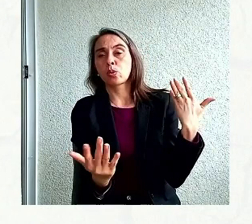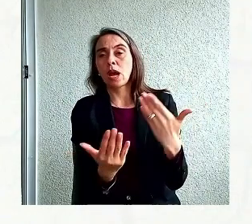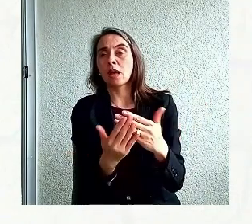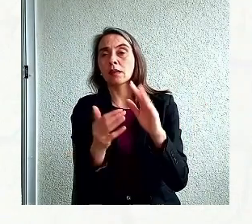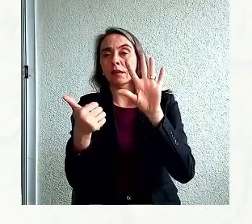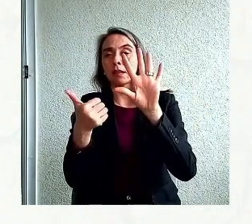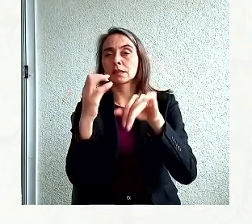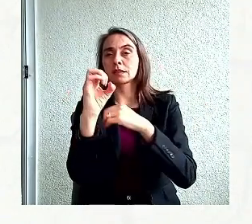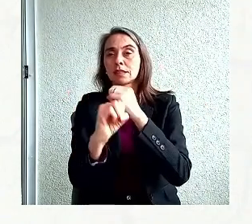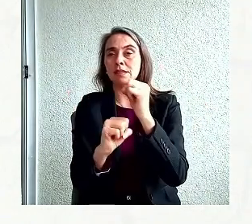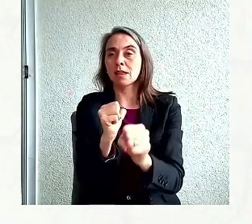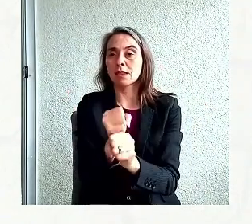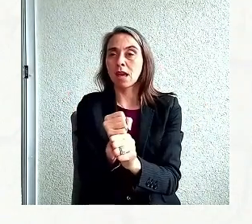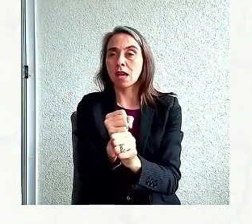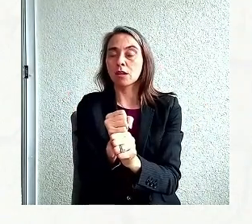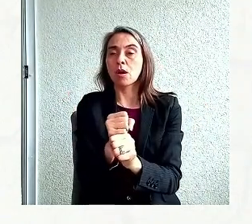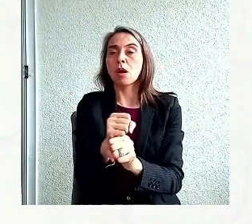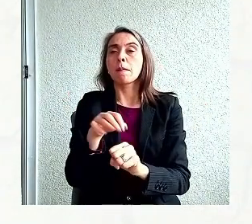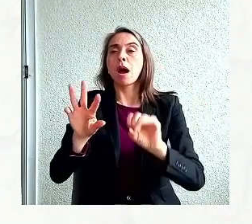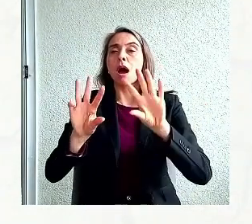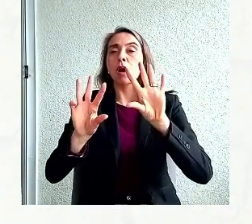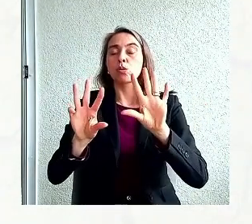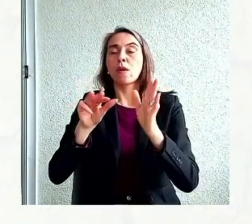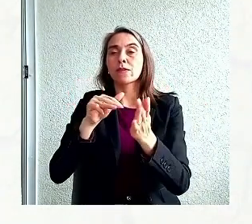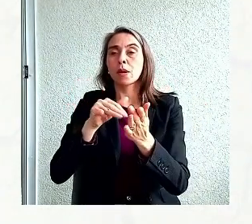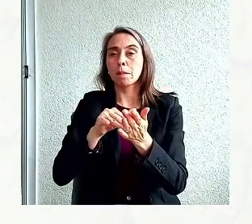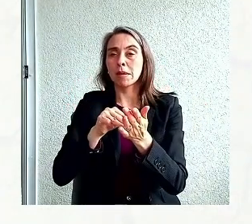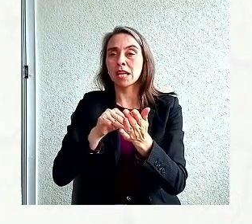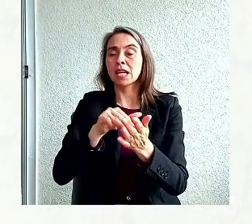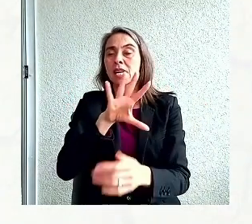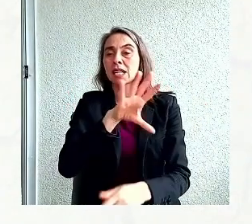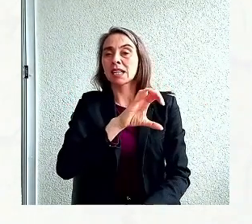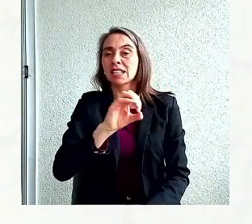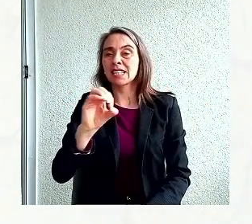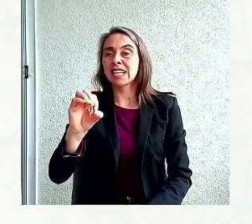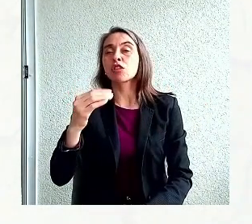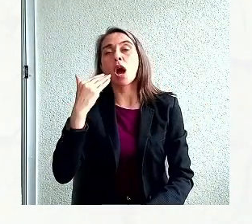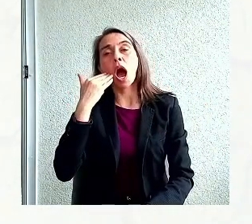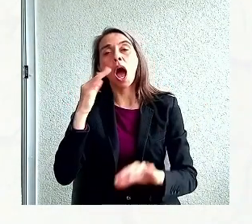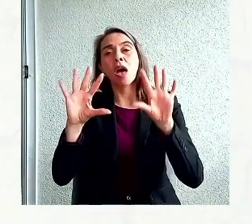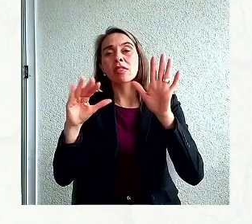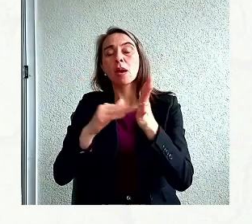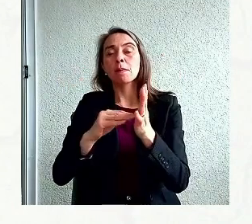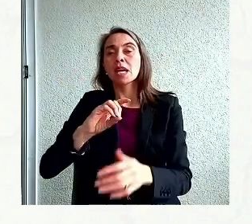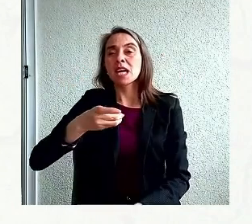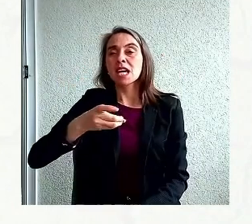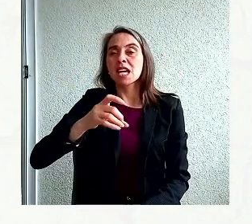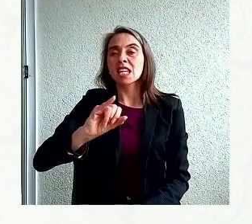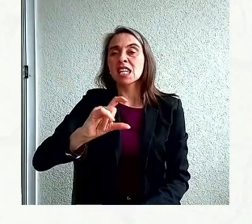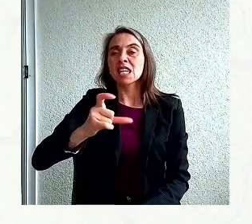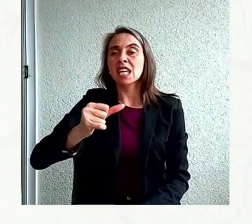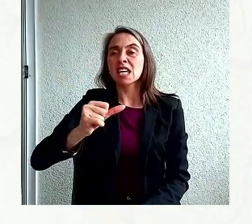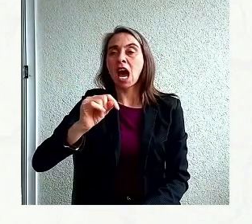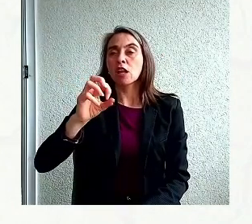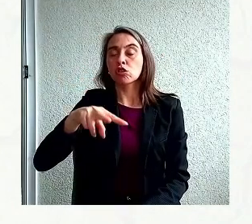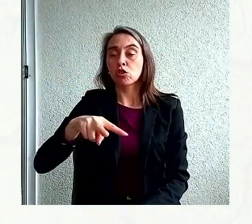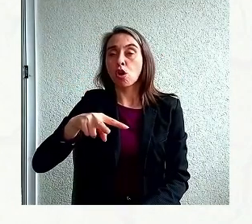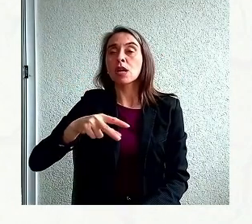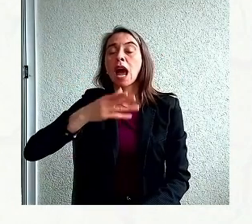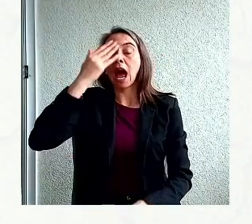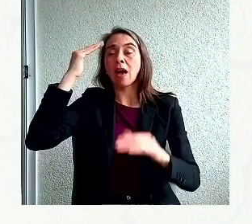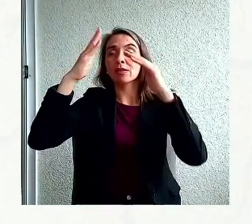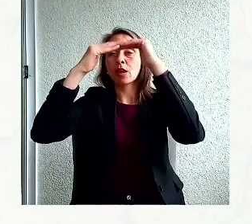9.500, casi 10.000 gigatones en términos de masa de glaciares. Un gigatón son 1.000 millones de toneladas. Es